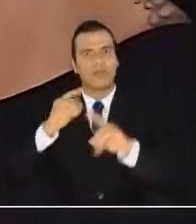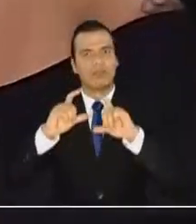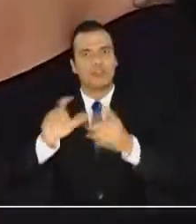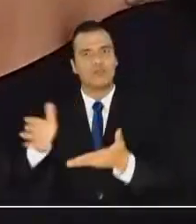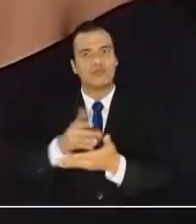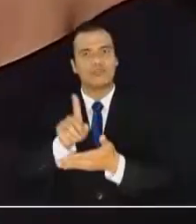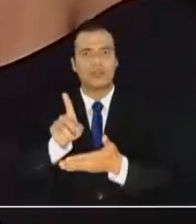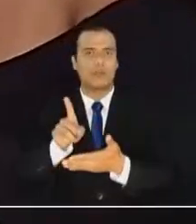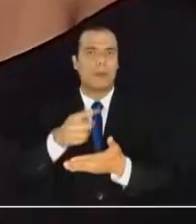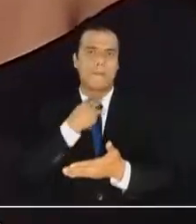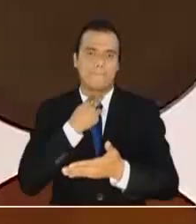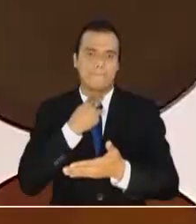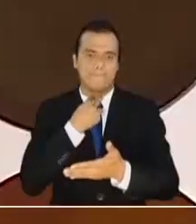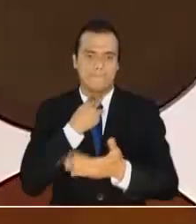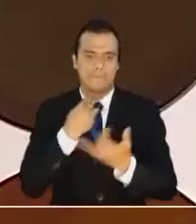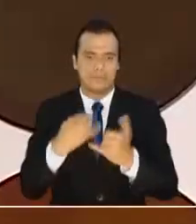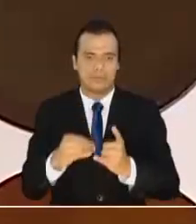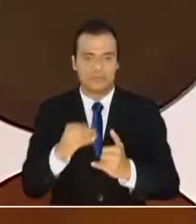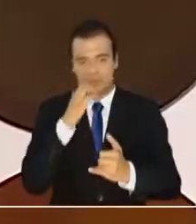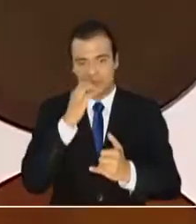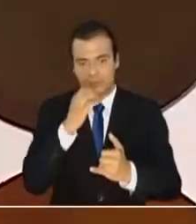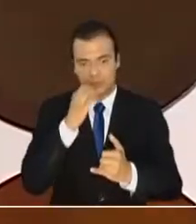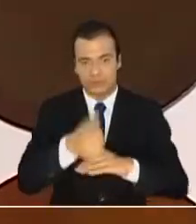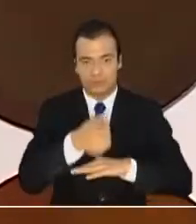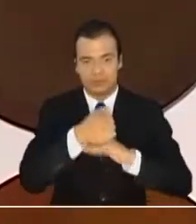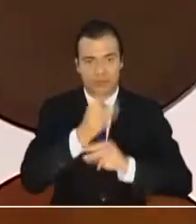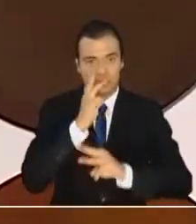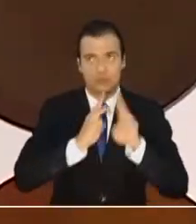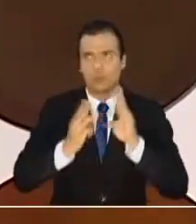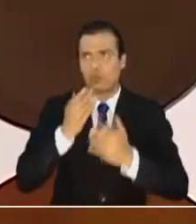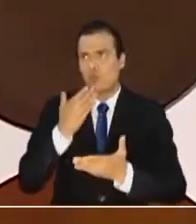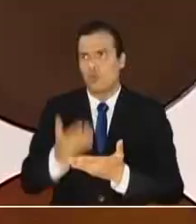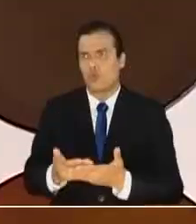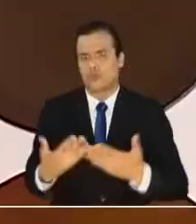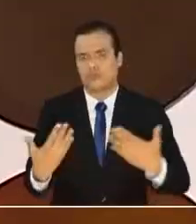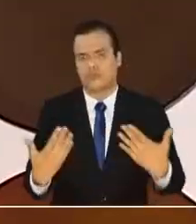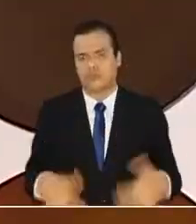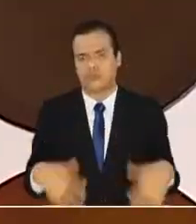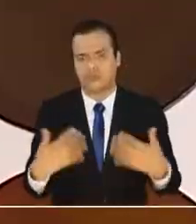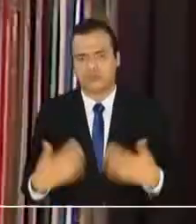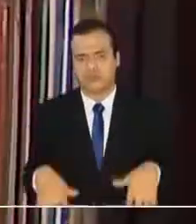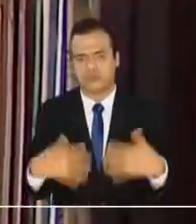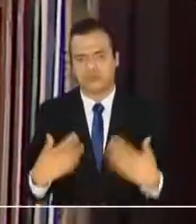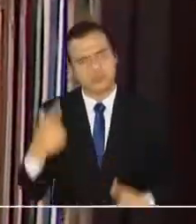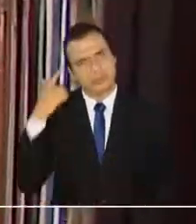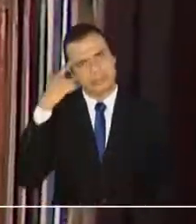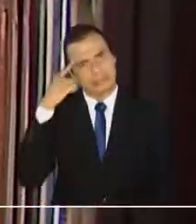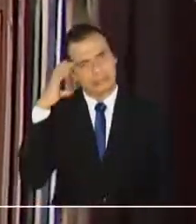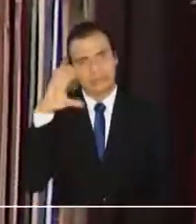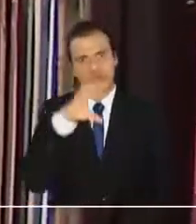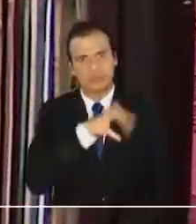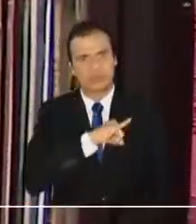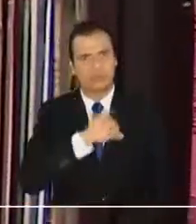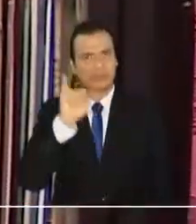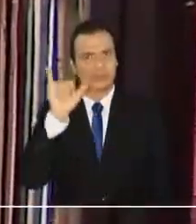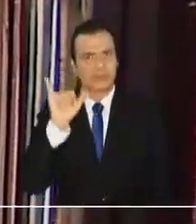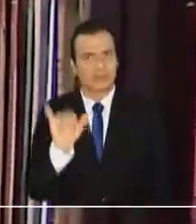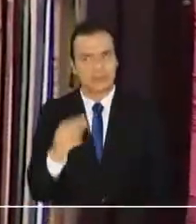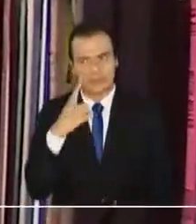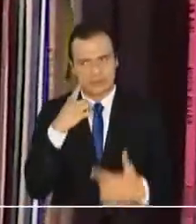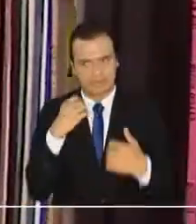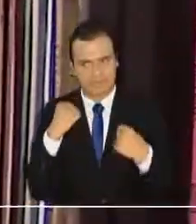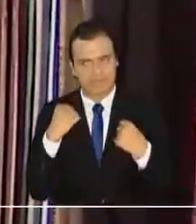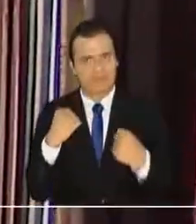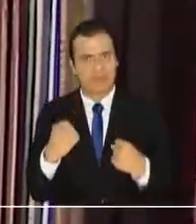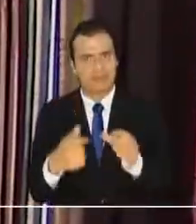Jaime Cardoso, agradece en el alma y que sin duda sigue consolidando a Cali como el faro del continente que se ha convertido en el gran custodio del legado